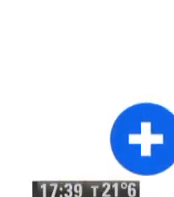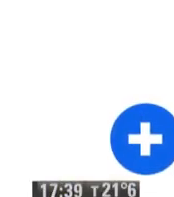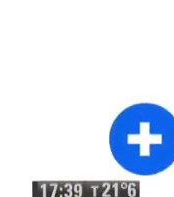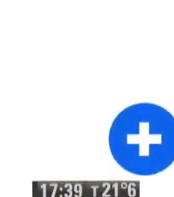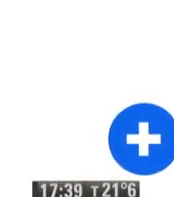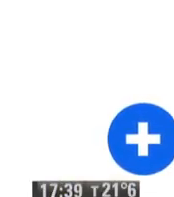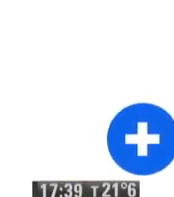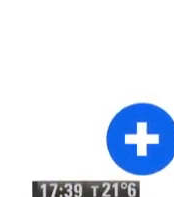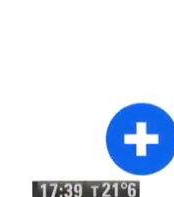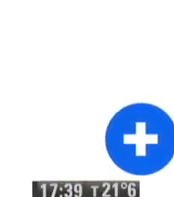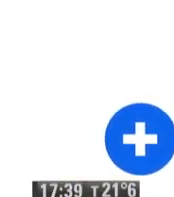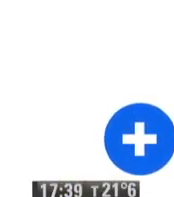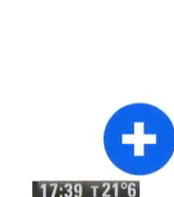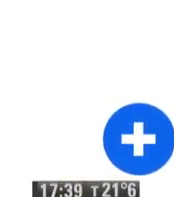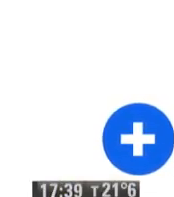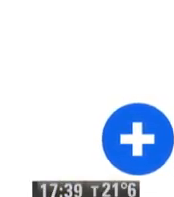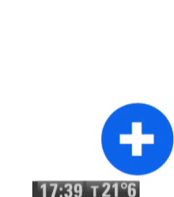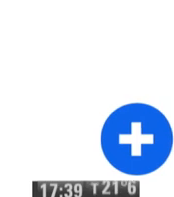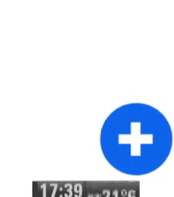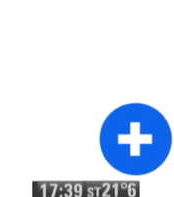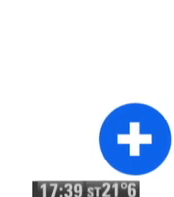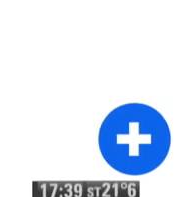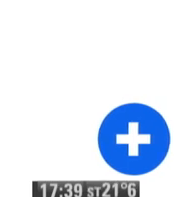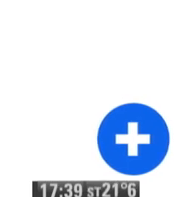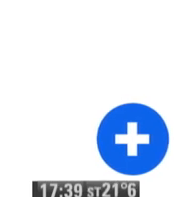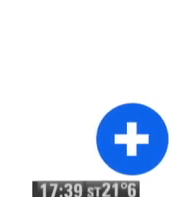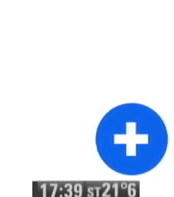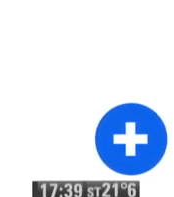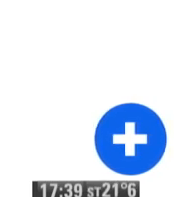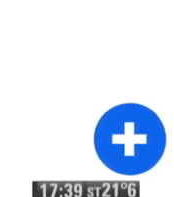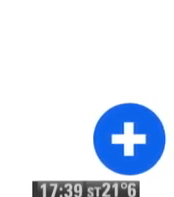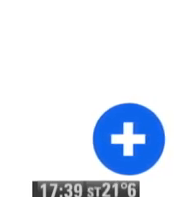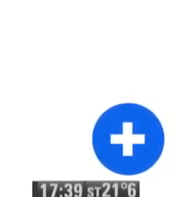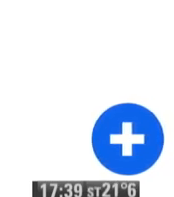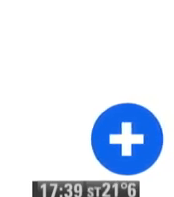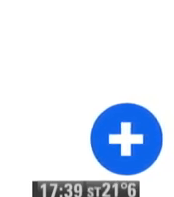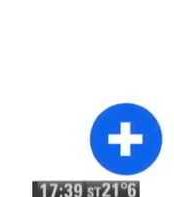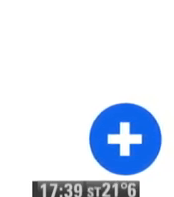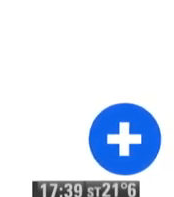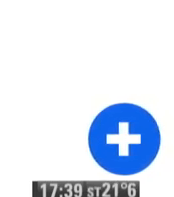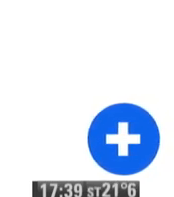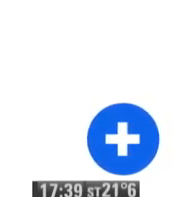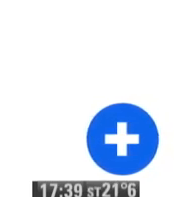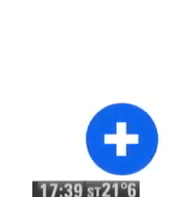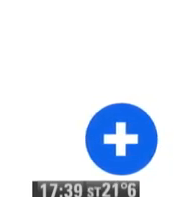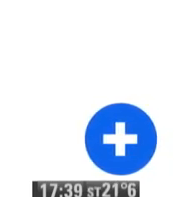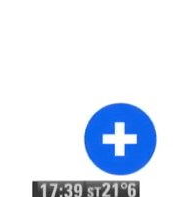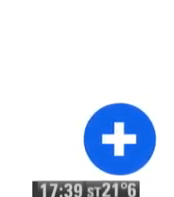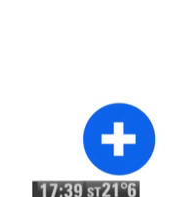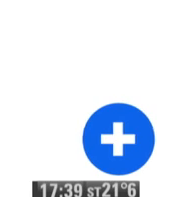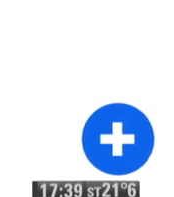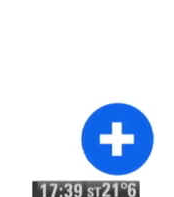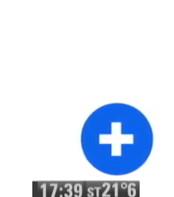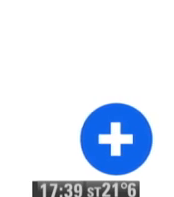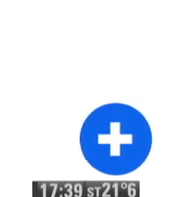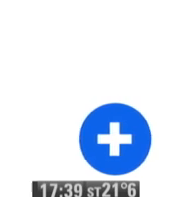el contenido para los alumnos de nivel inicial de 9 a 11, para los alumnos de primer grado de 14 a 16 y para los alumnos